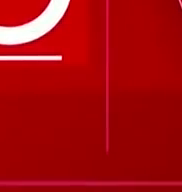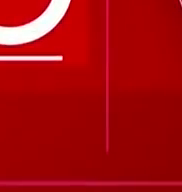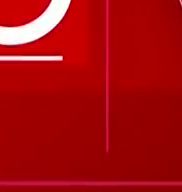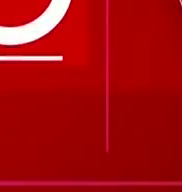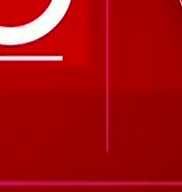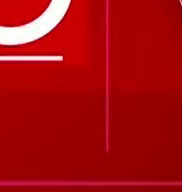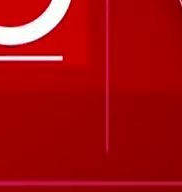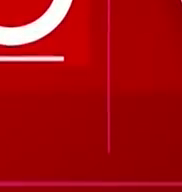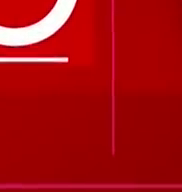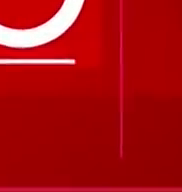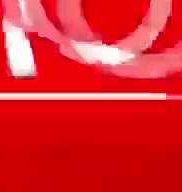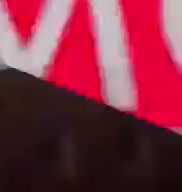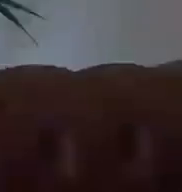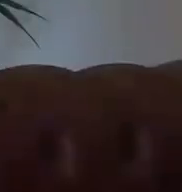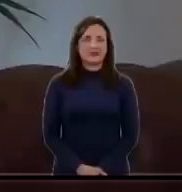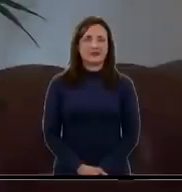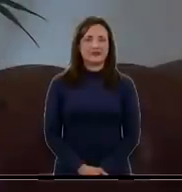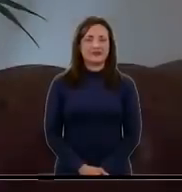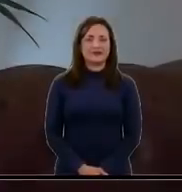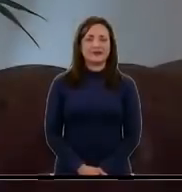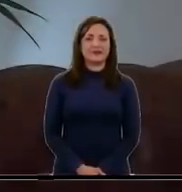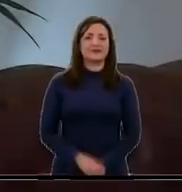Lo último en Noticias Caracol.